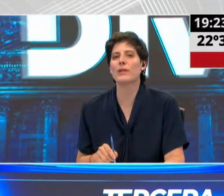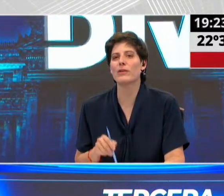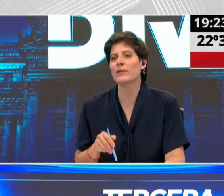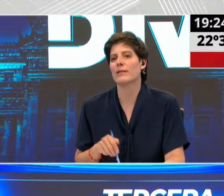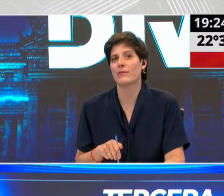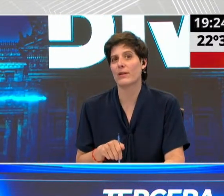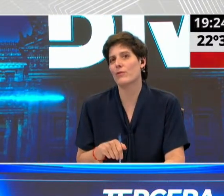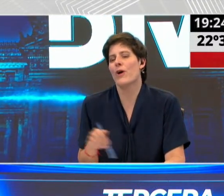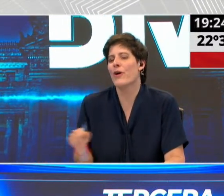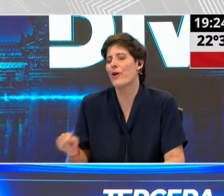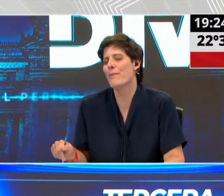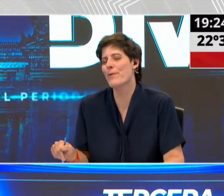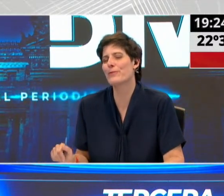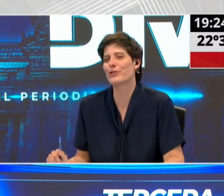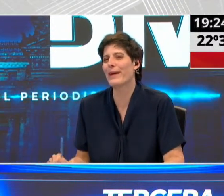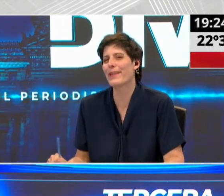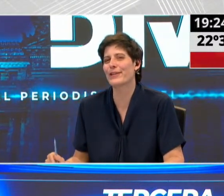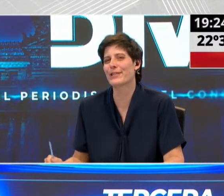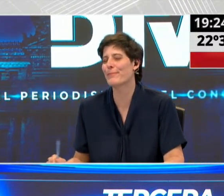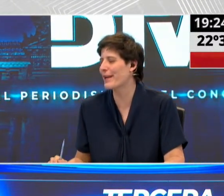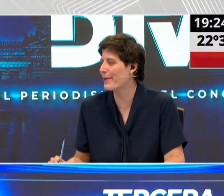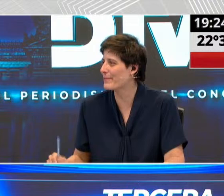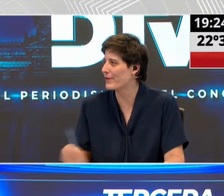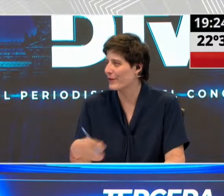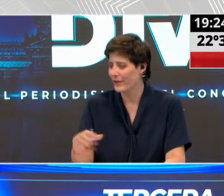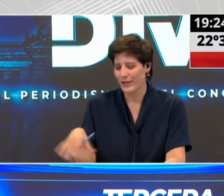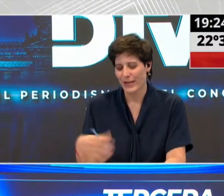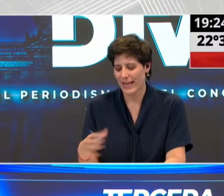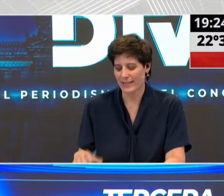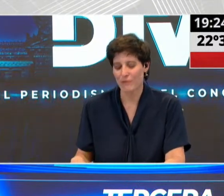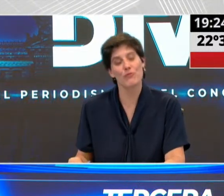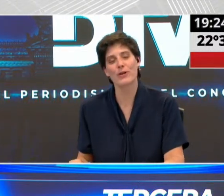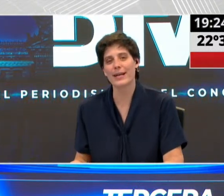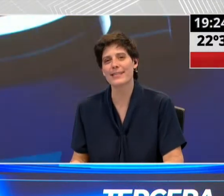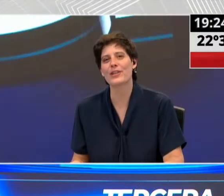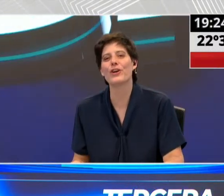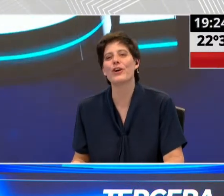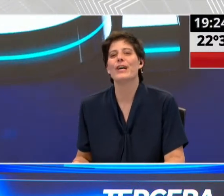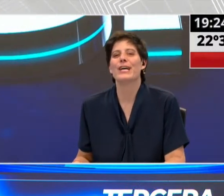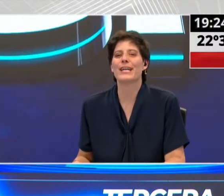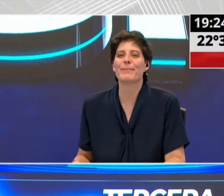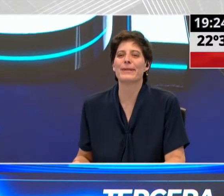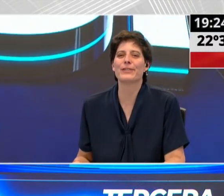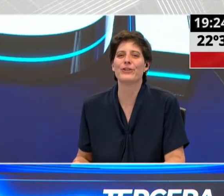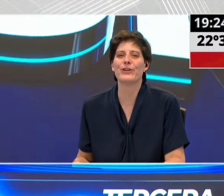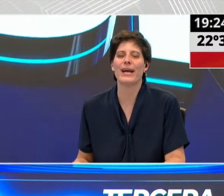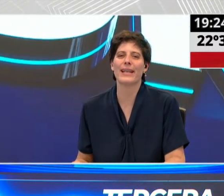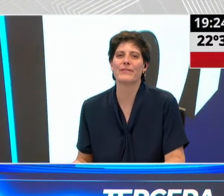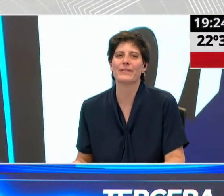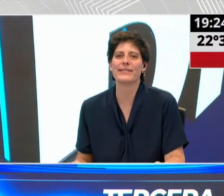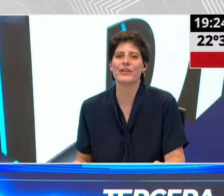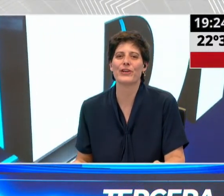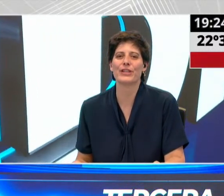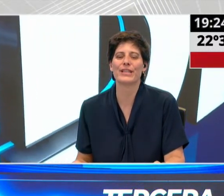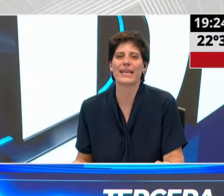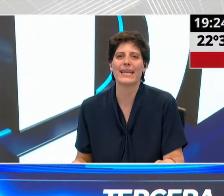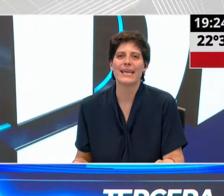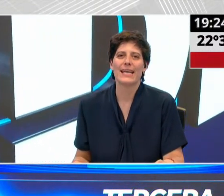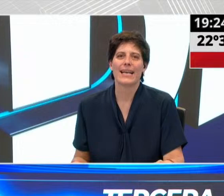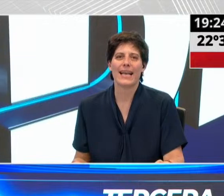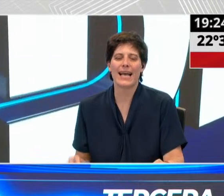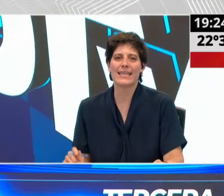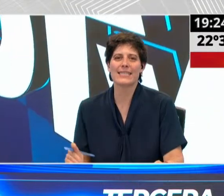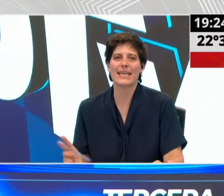Cámara de Diputados, que tardó mucho más de lo que se esperaba por la trifulca que se dio respecto a la definición